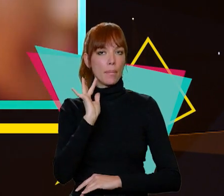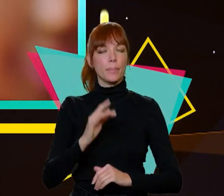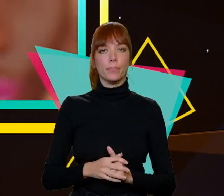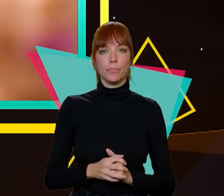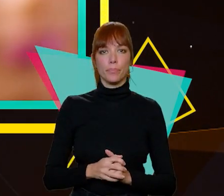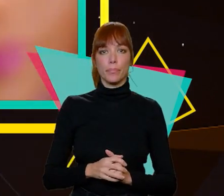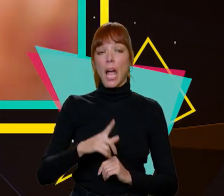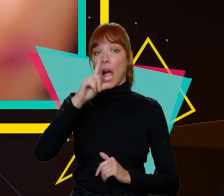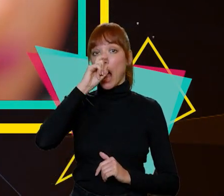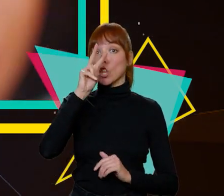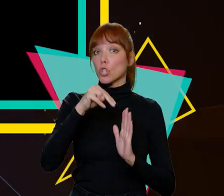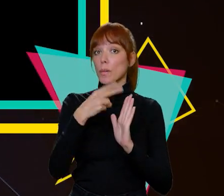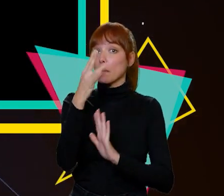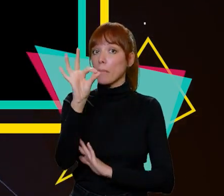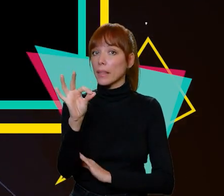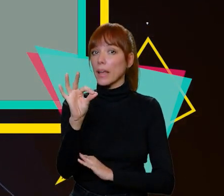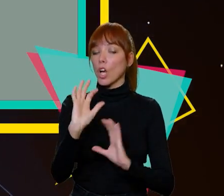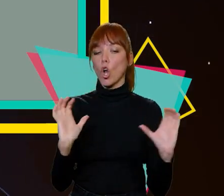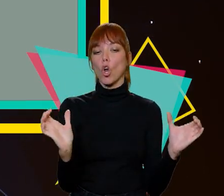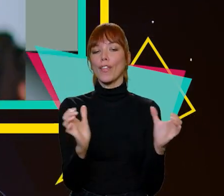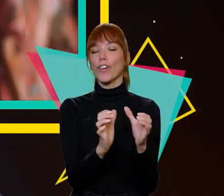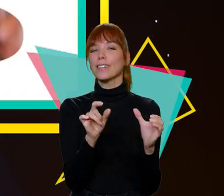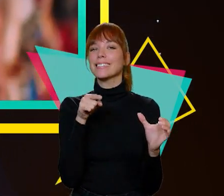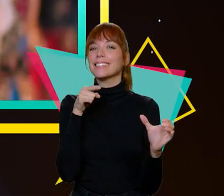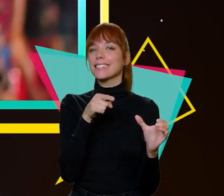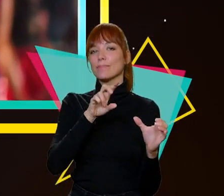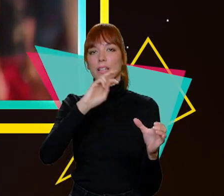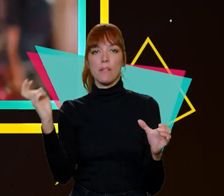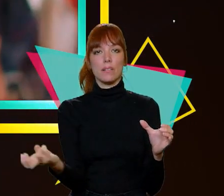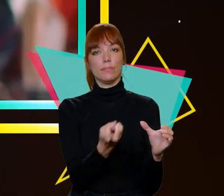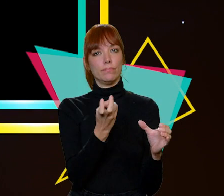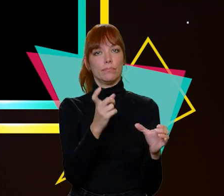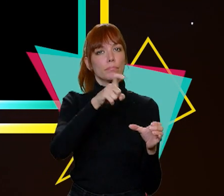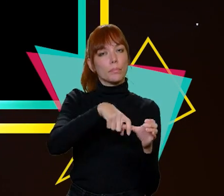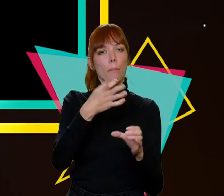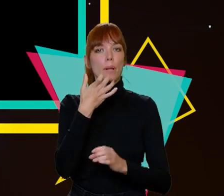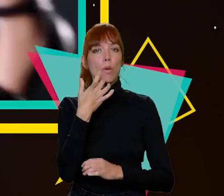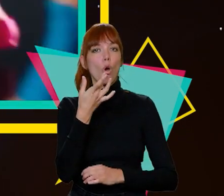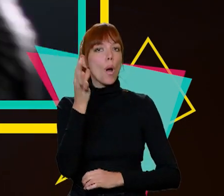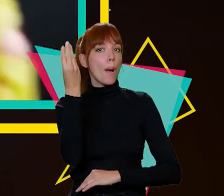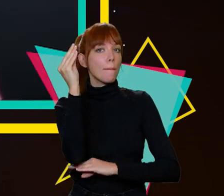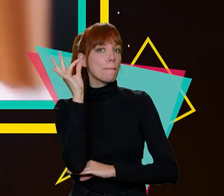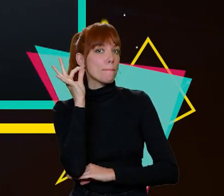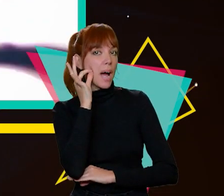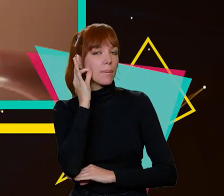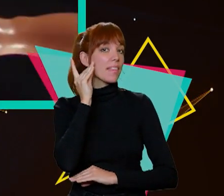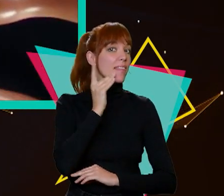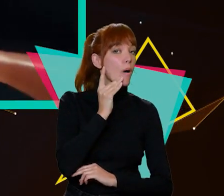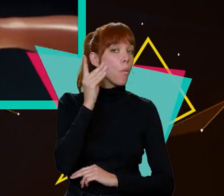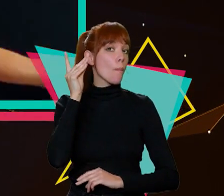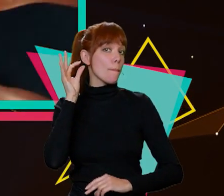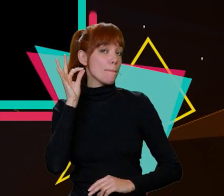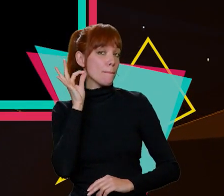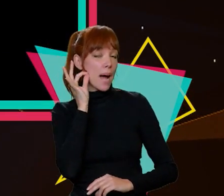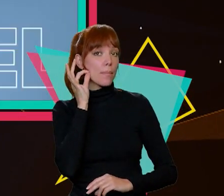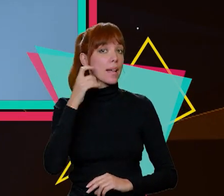En 2020 lanzó una colección basada en la diversidad, entre las que se incluían Barbie síndrome de Down, Barbie